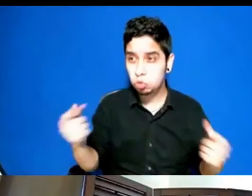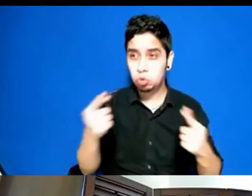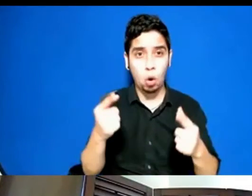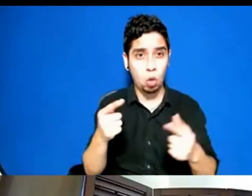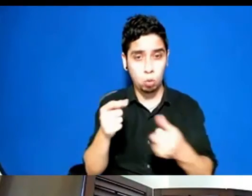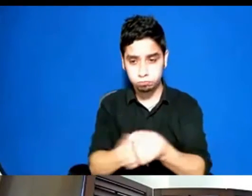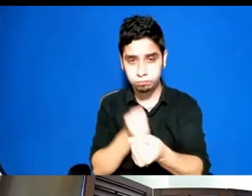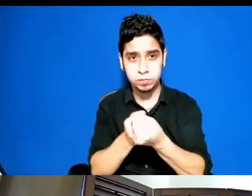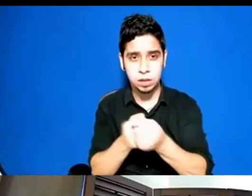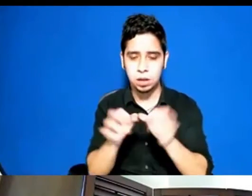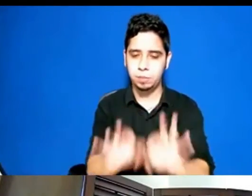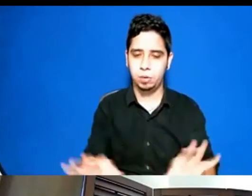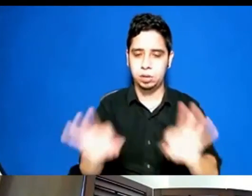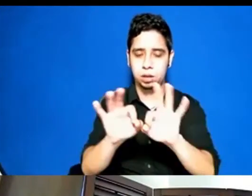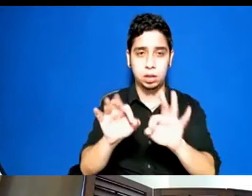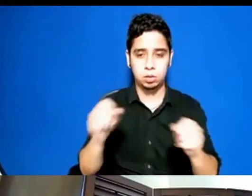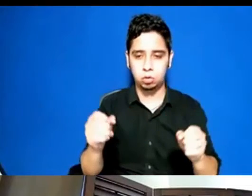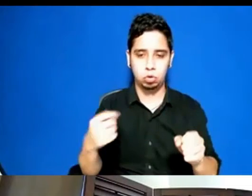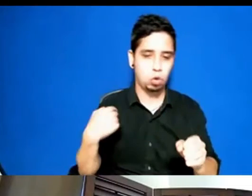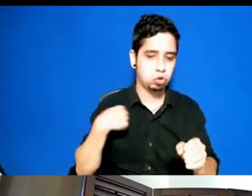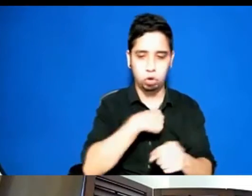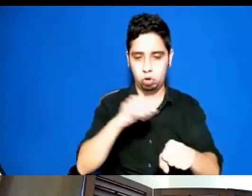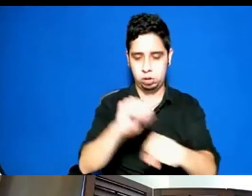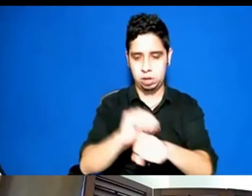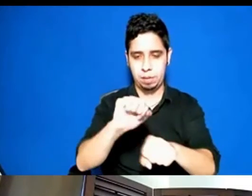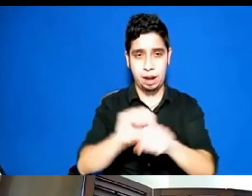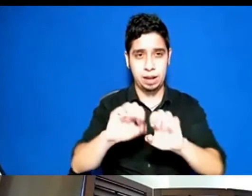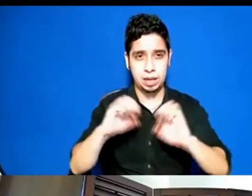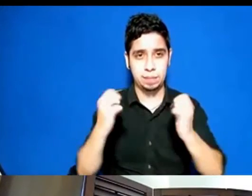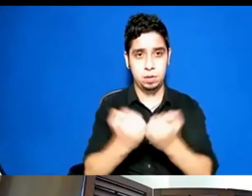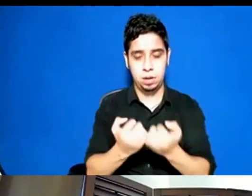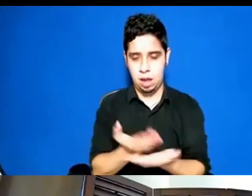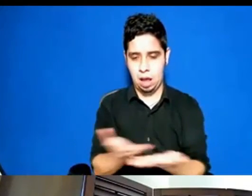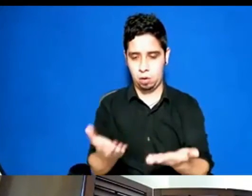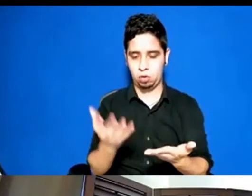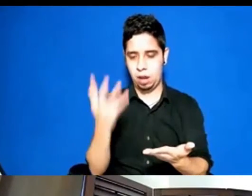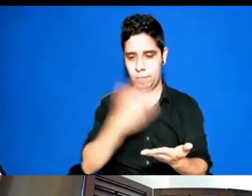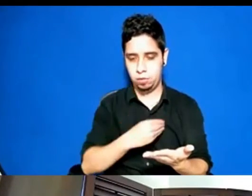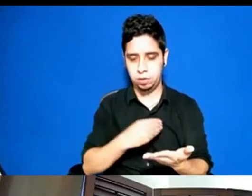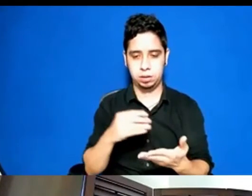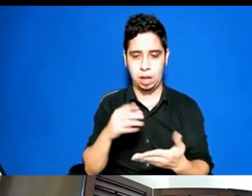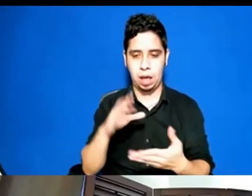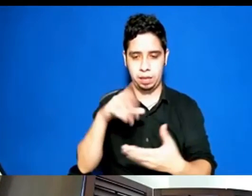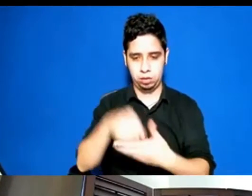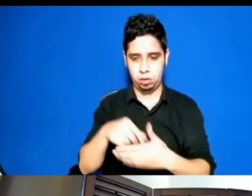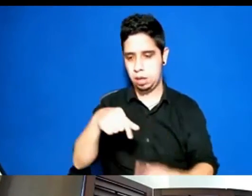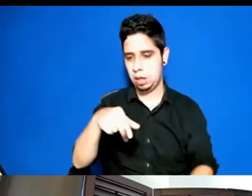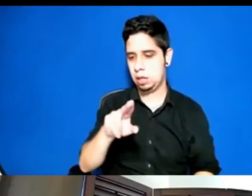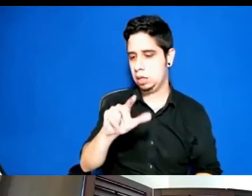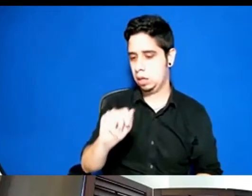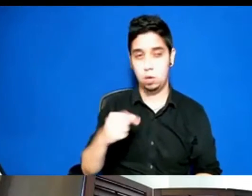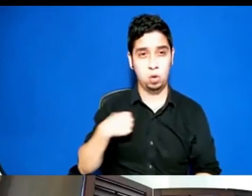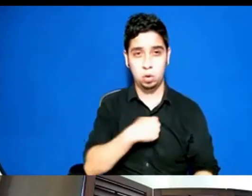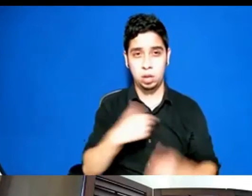importante trabajar en equipo. Y una de las cosas tan lindas de Setequilla, que a mí me encanta, es el equipo que tenemos.